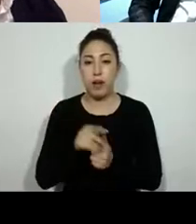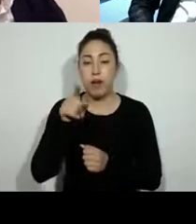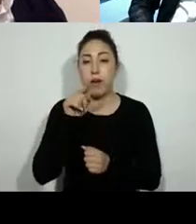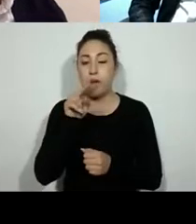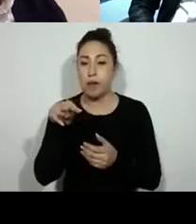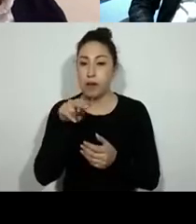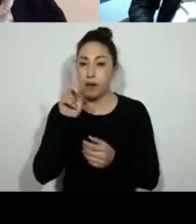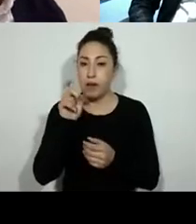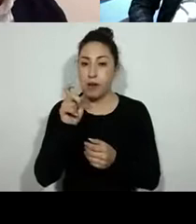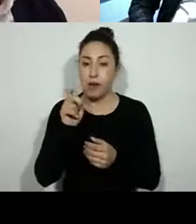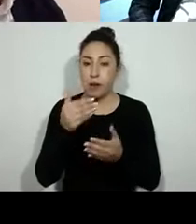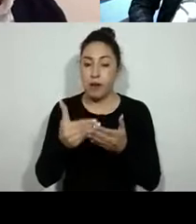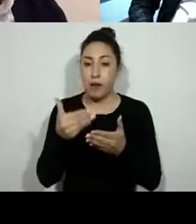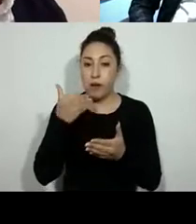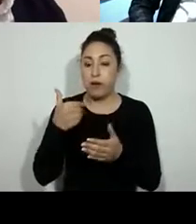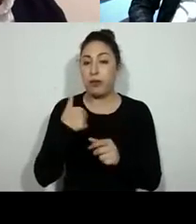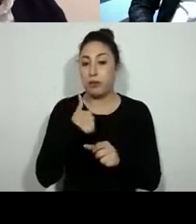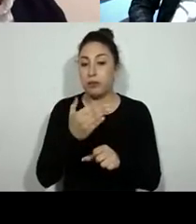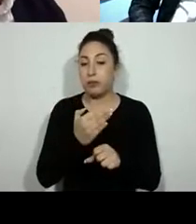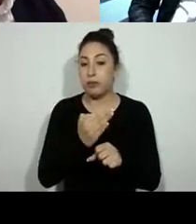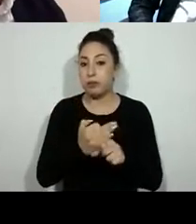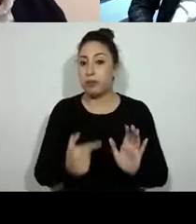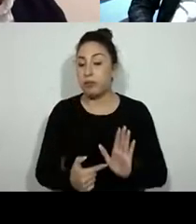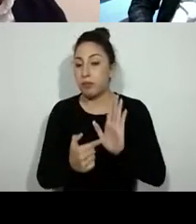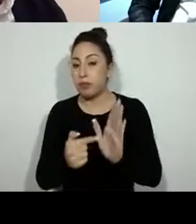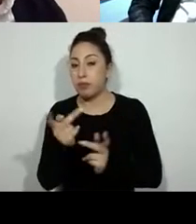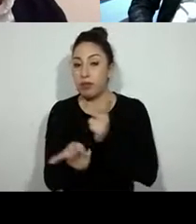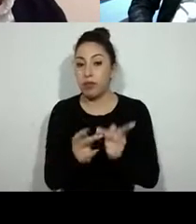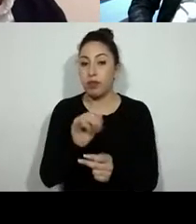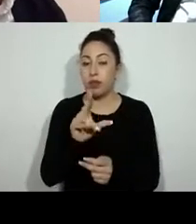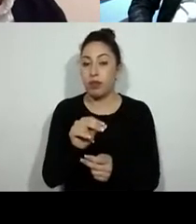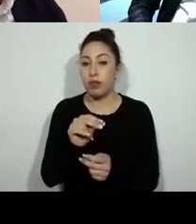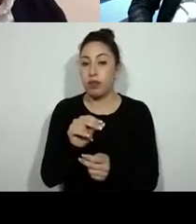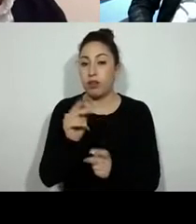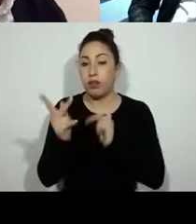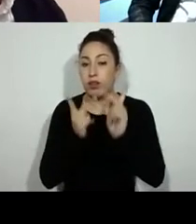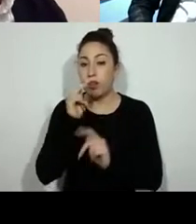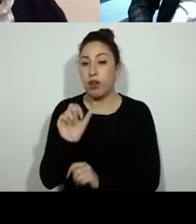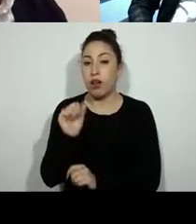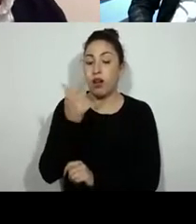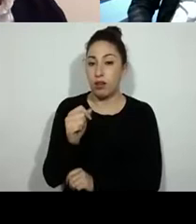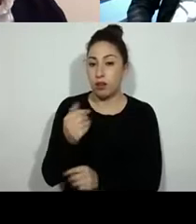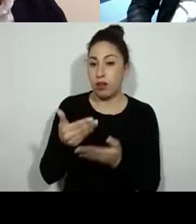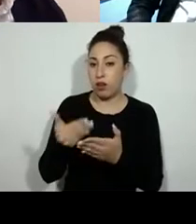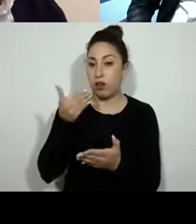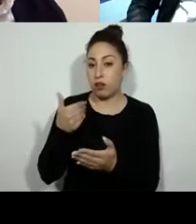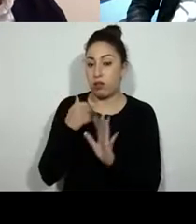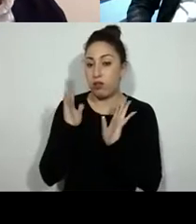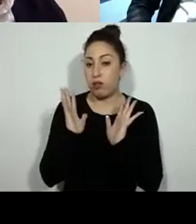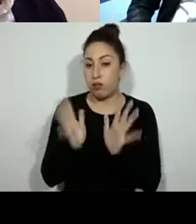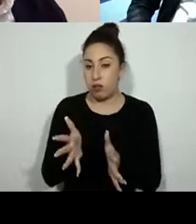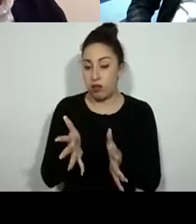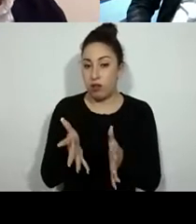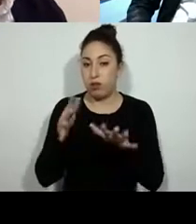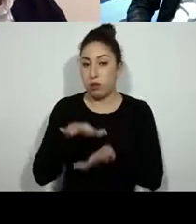se puso a consideración de todas si quisieran hacer alguna intervención respecto al